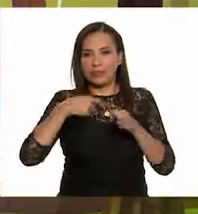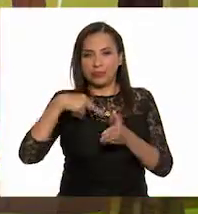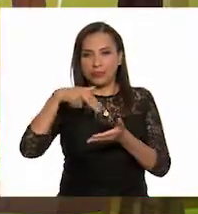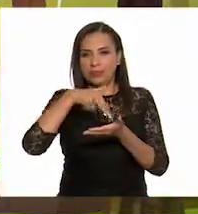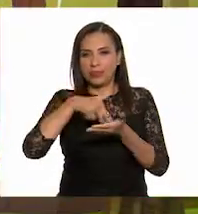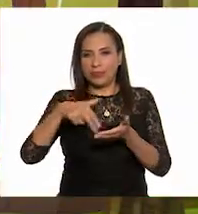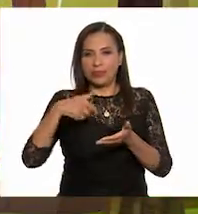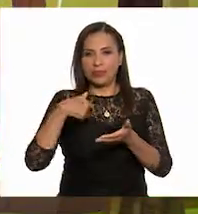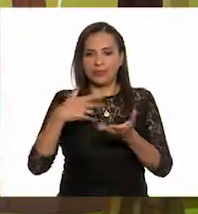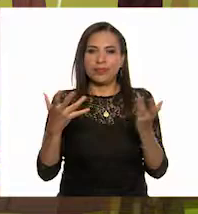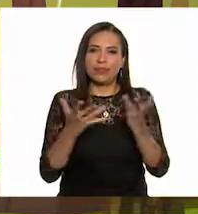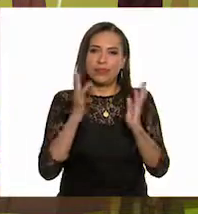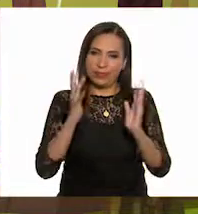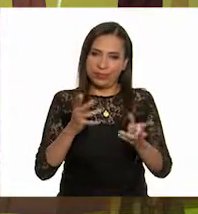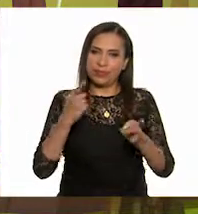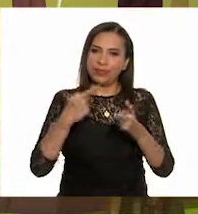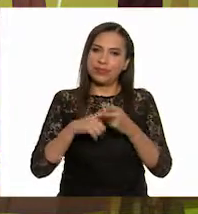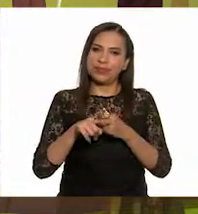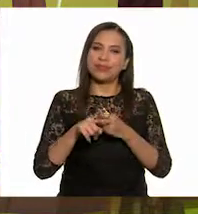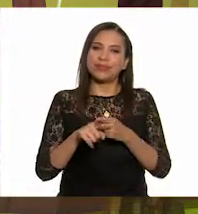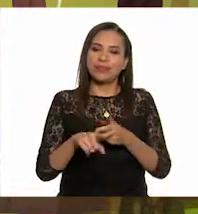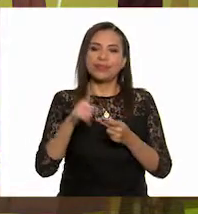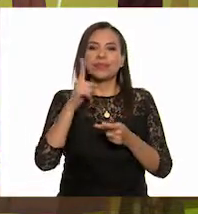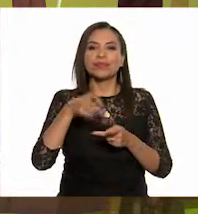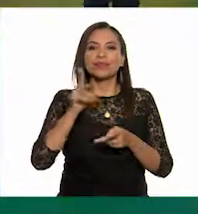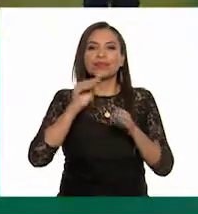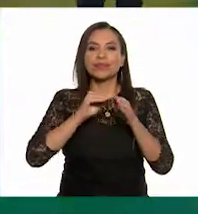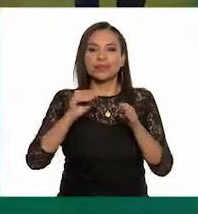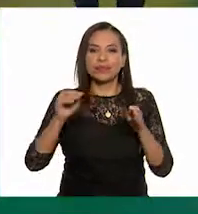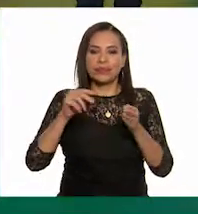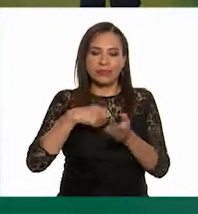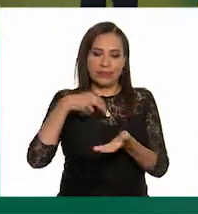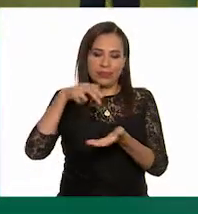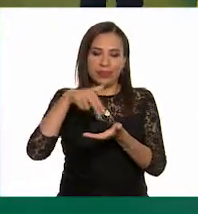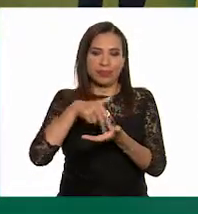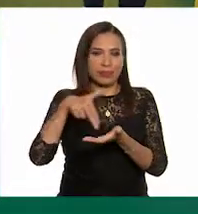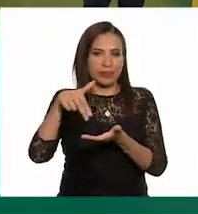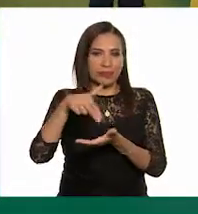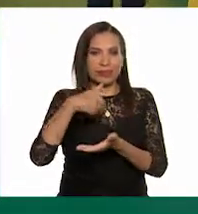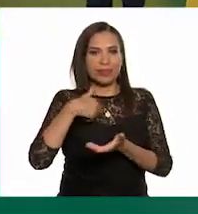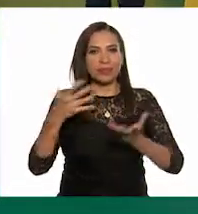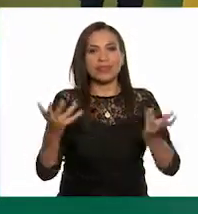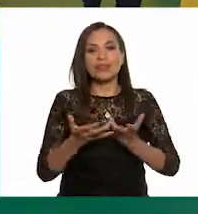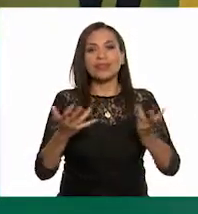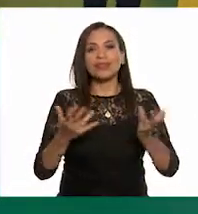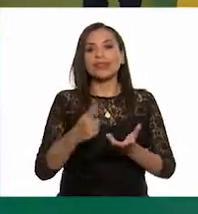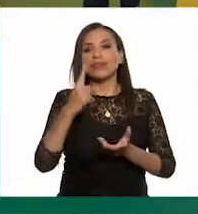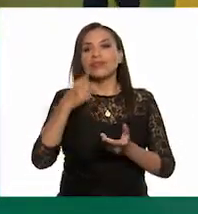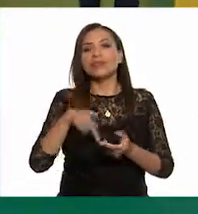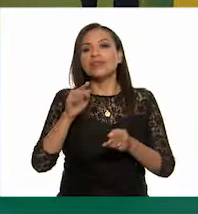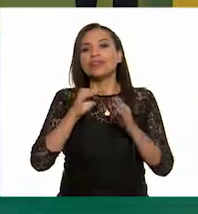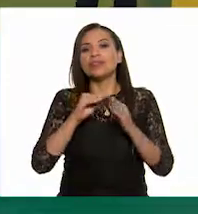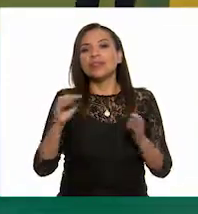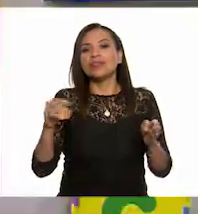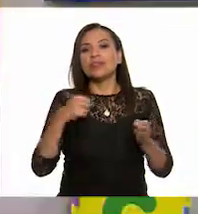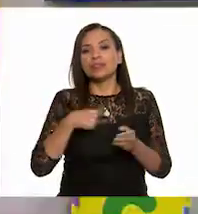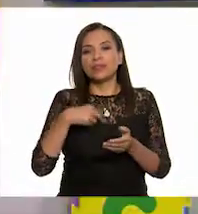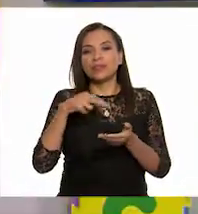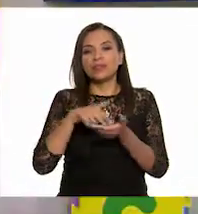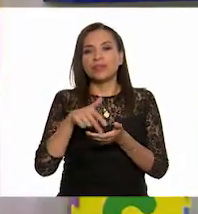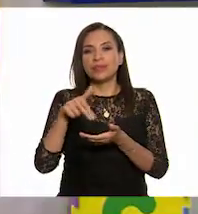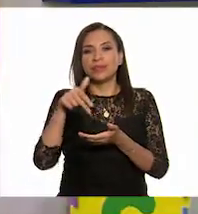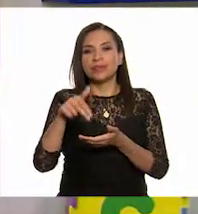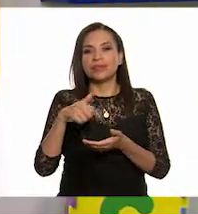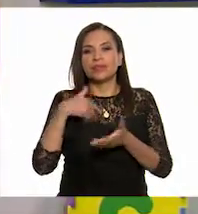a pie, yo ya comencé. Un kilómetro de pie, yo hice... Un kilómetro de